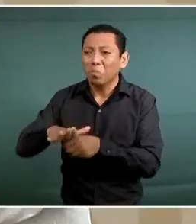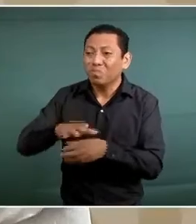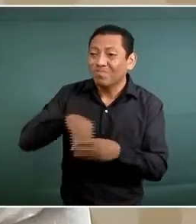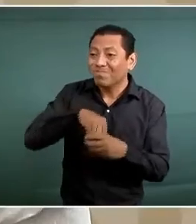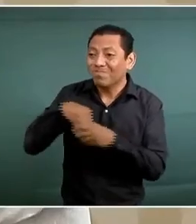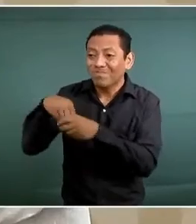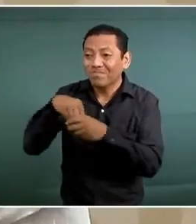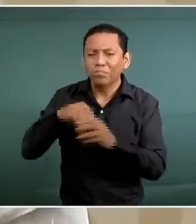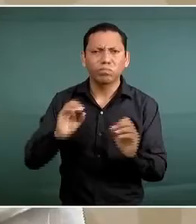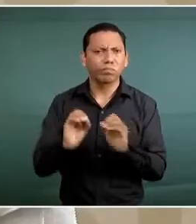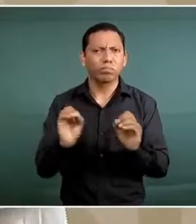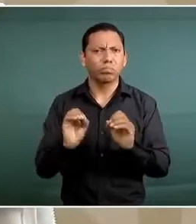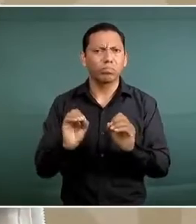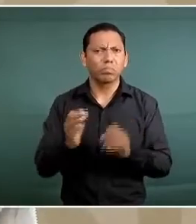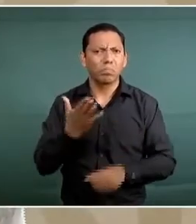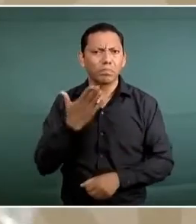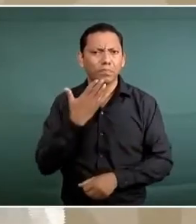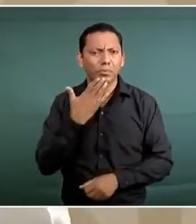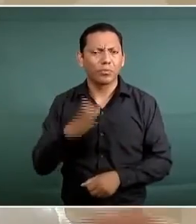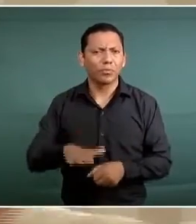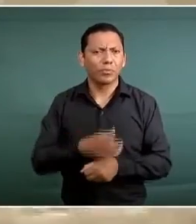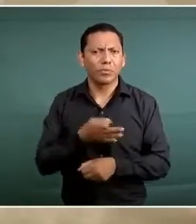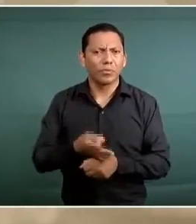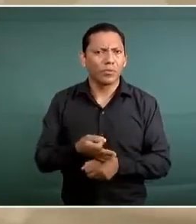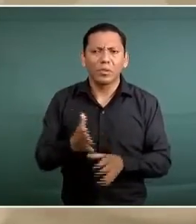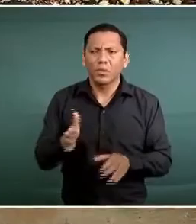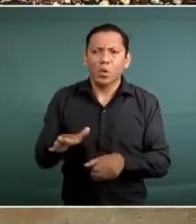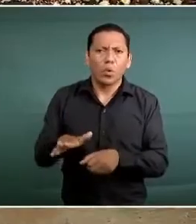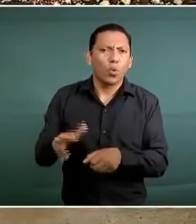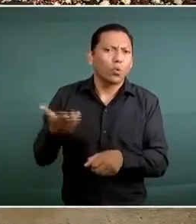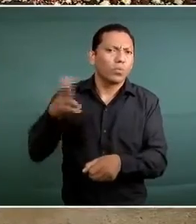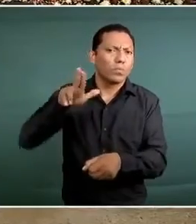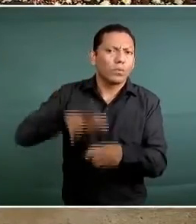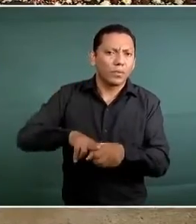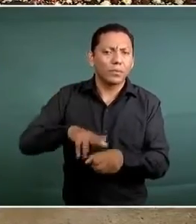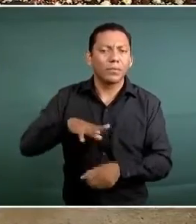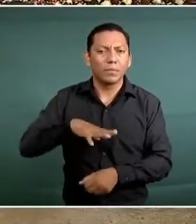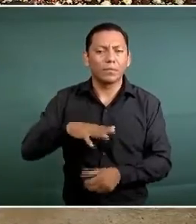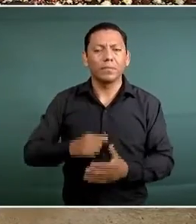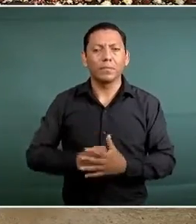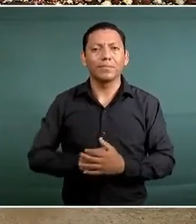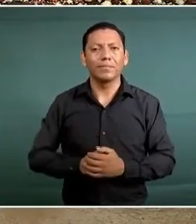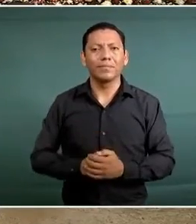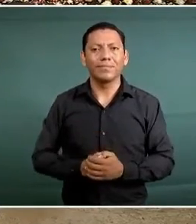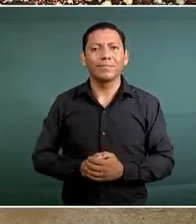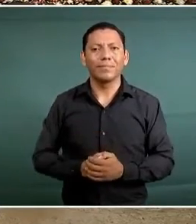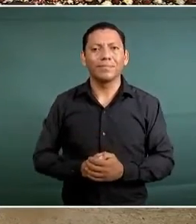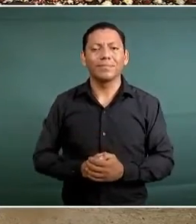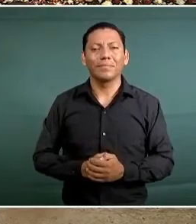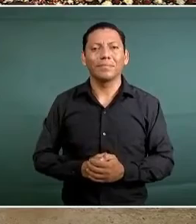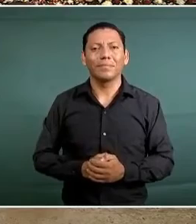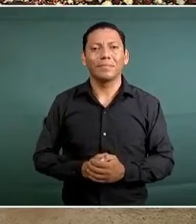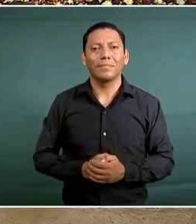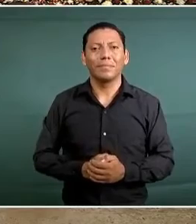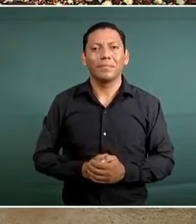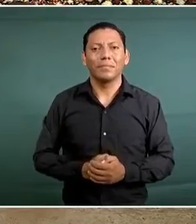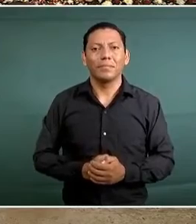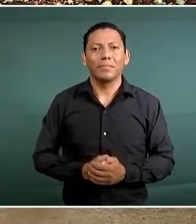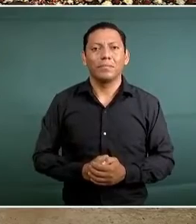en hospitales porque al lado dice la nota de la deriva de la emergencia